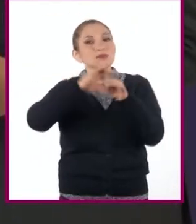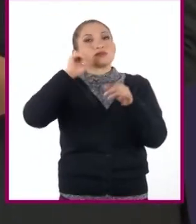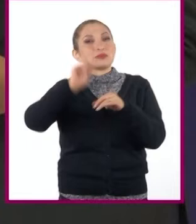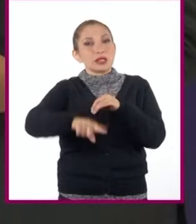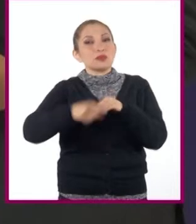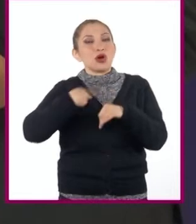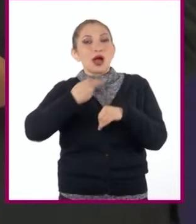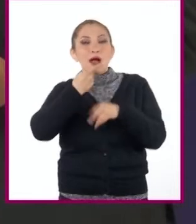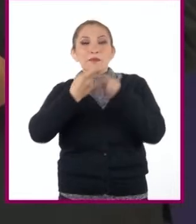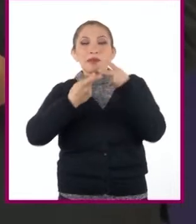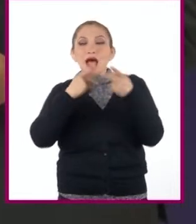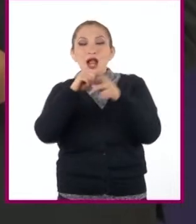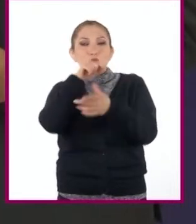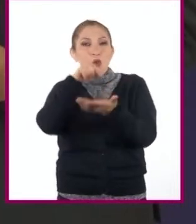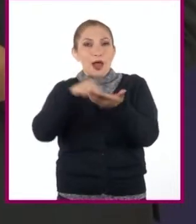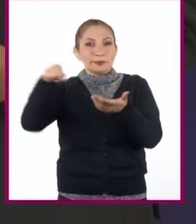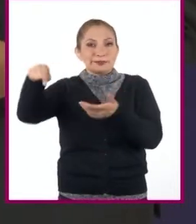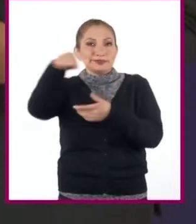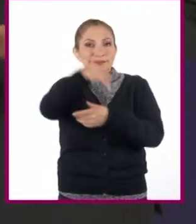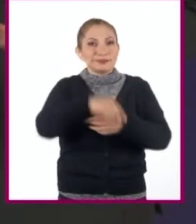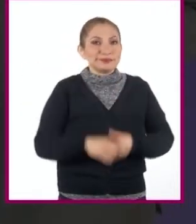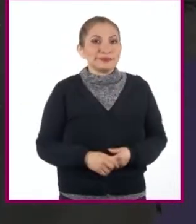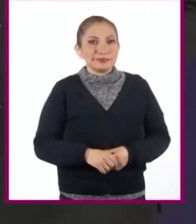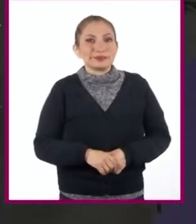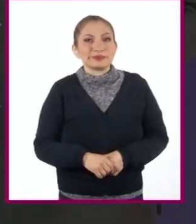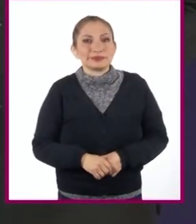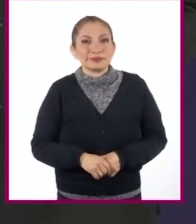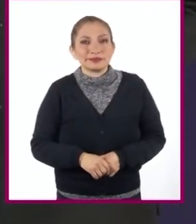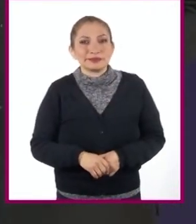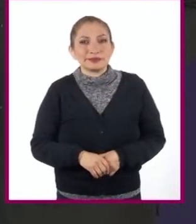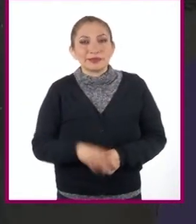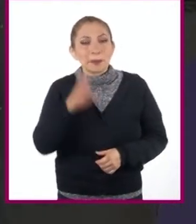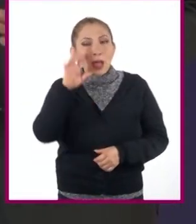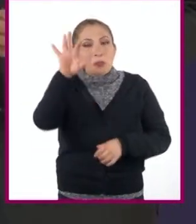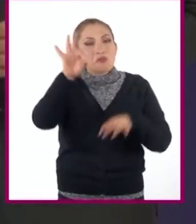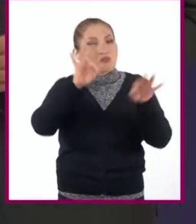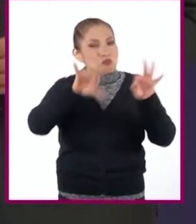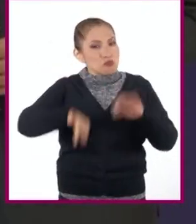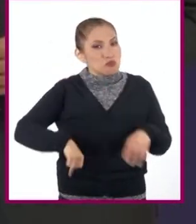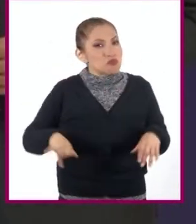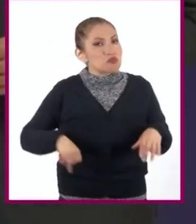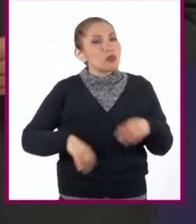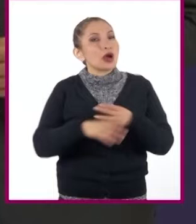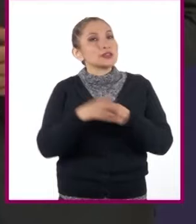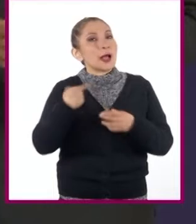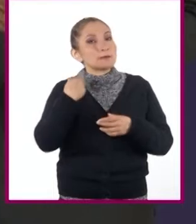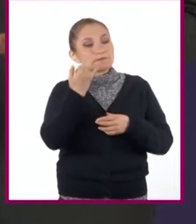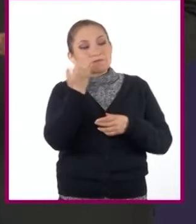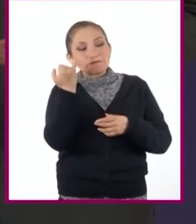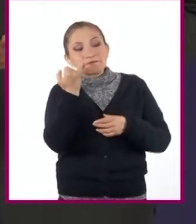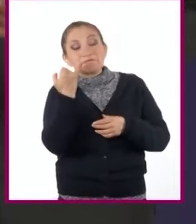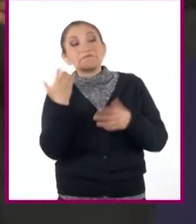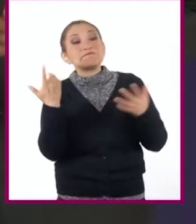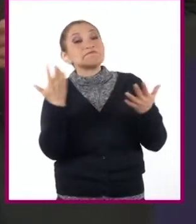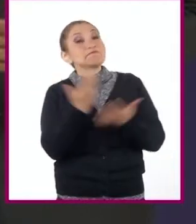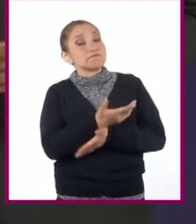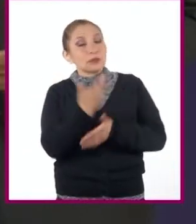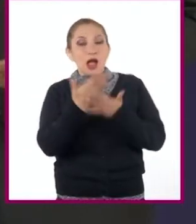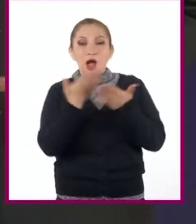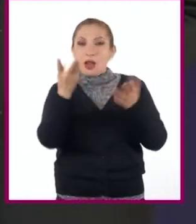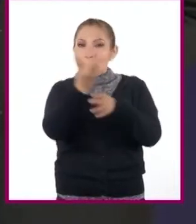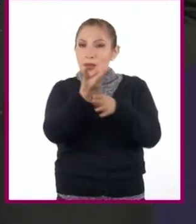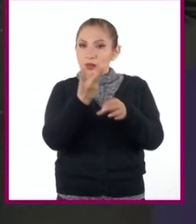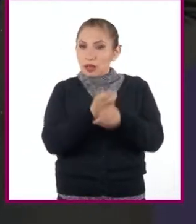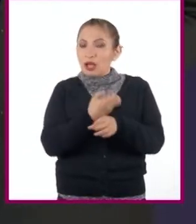las expresiones de un lugar. Vamos encontrando cosas muy interesantes en nuestro lenguaje. Ahora les invito